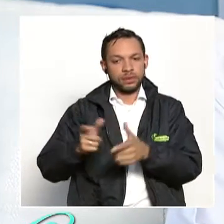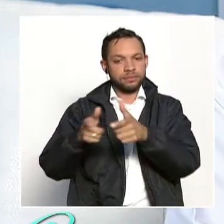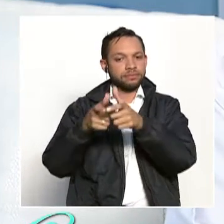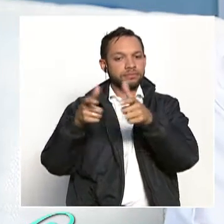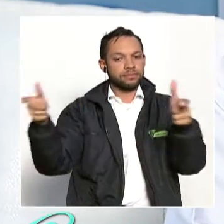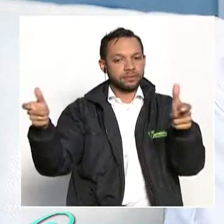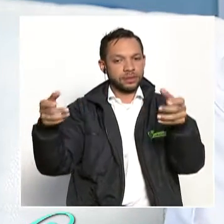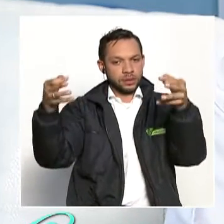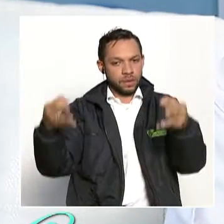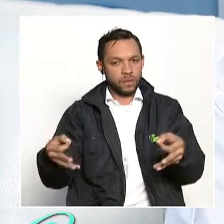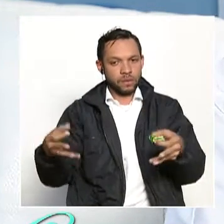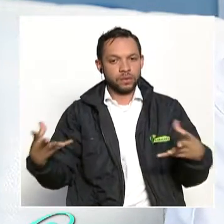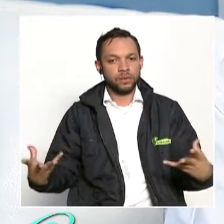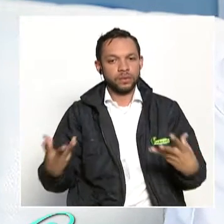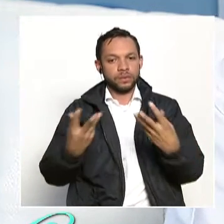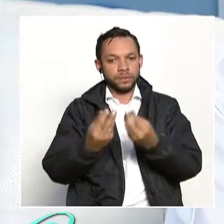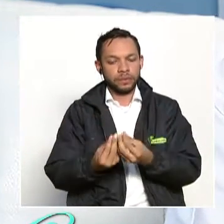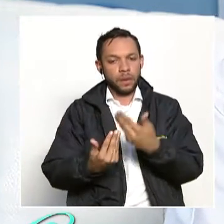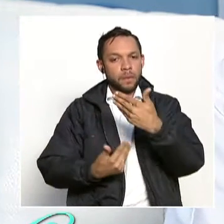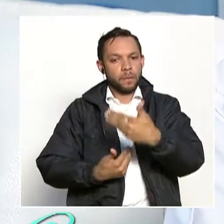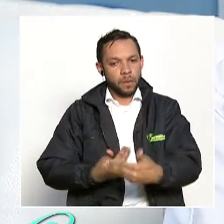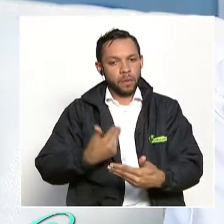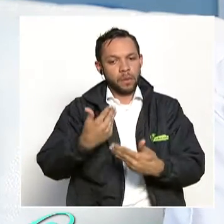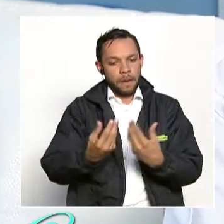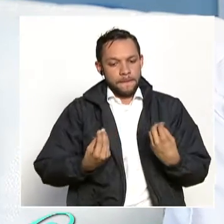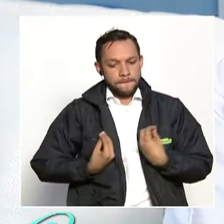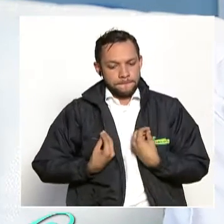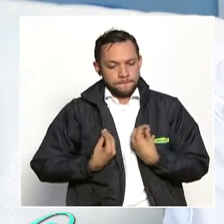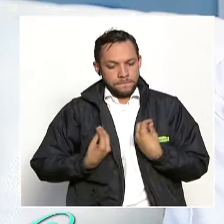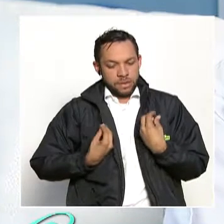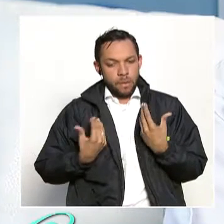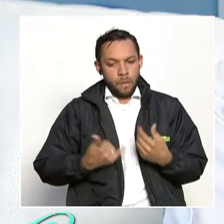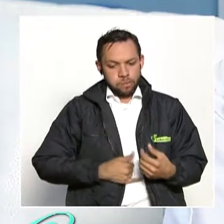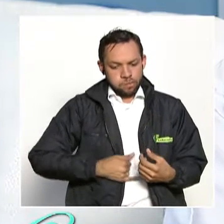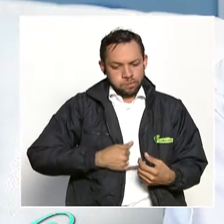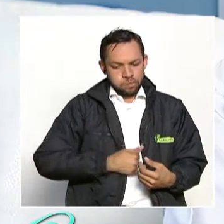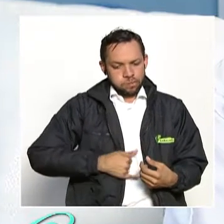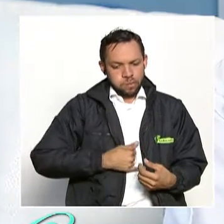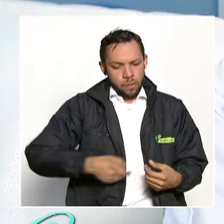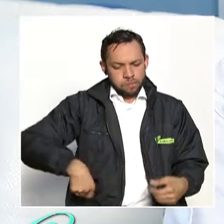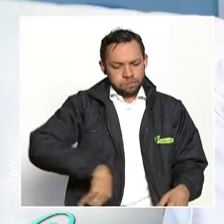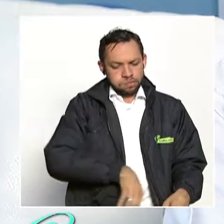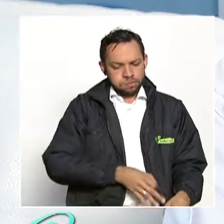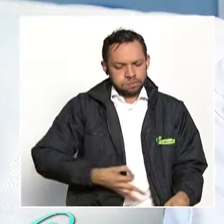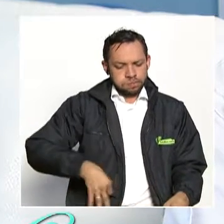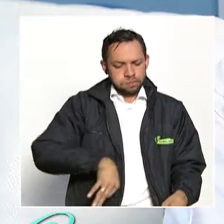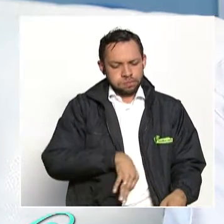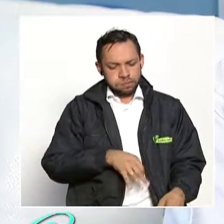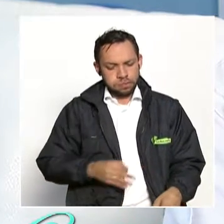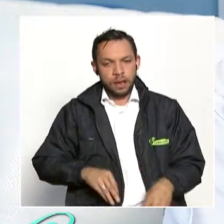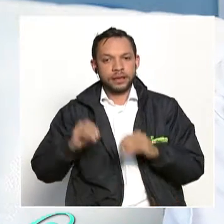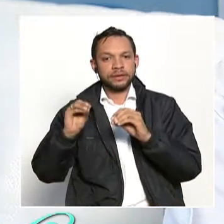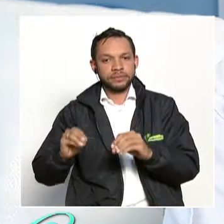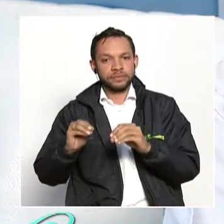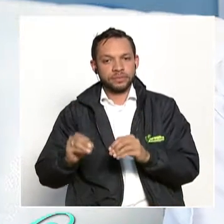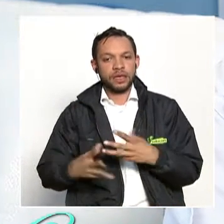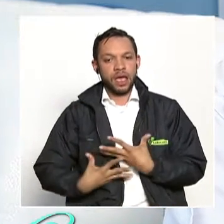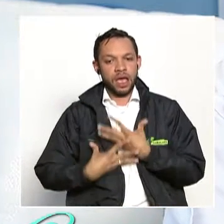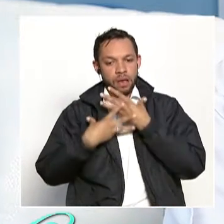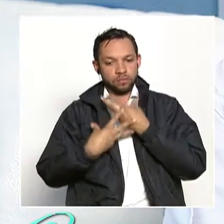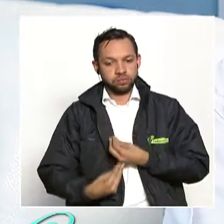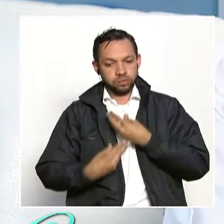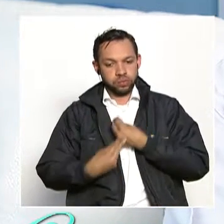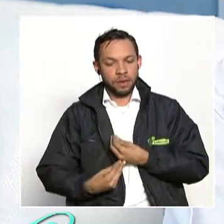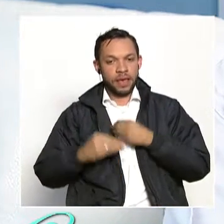programas, y tiene que ver con el proceso de la vida a través del colon. Palabras dichas por Hipócrates antes de